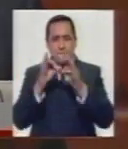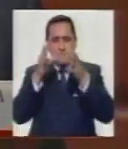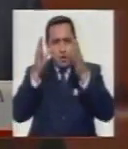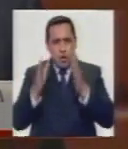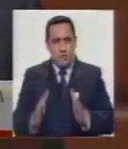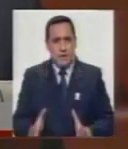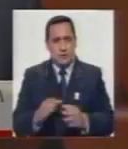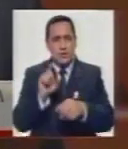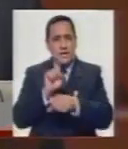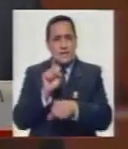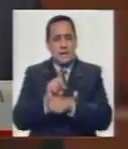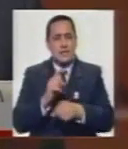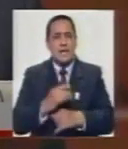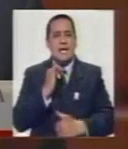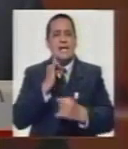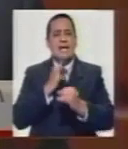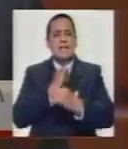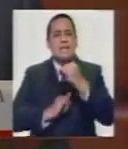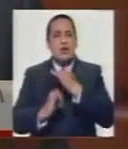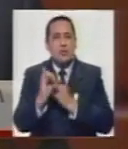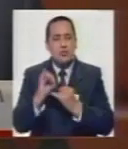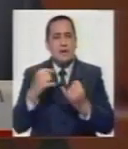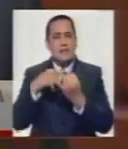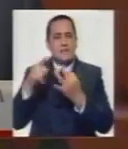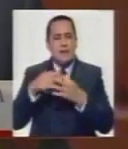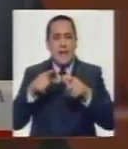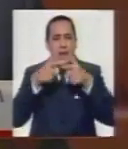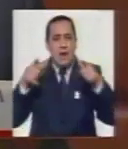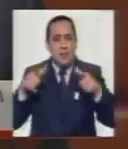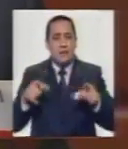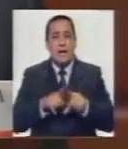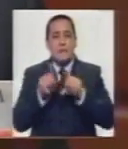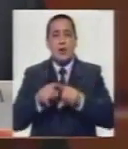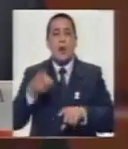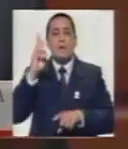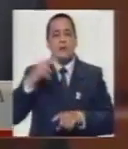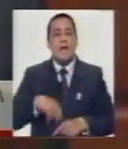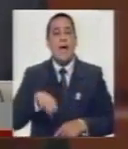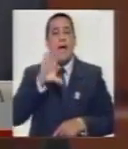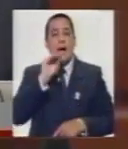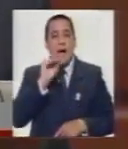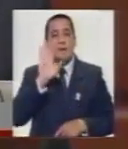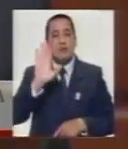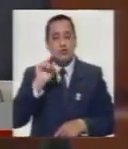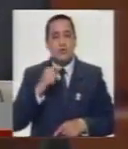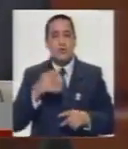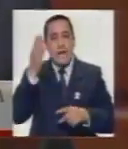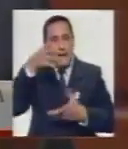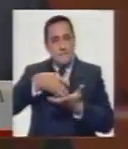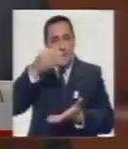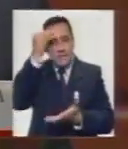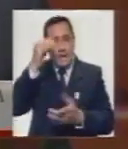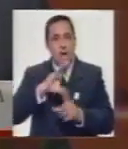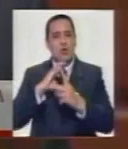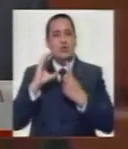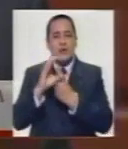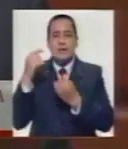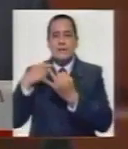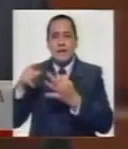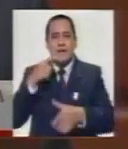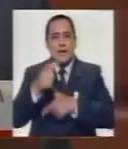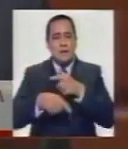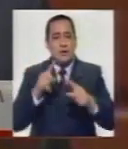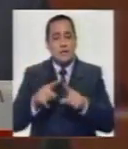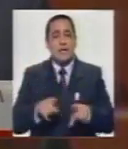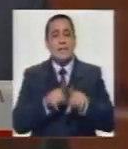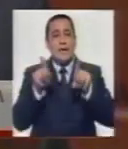en educación intercultural bilingüe, de modo que los maestros hablen el idioma y conozcan la cultura de estas poblaciones,